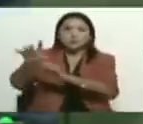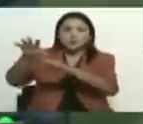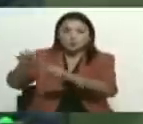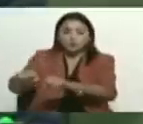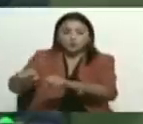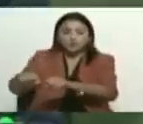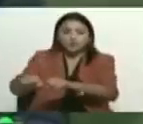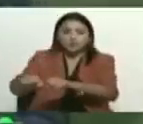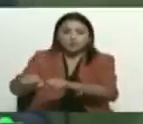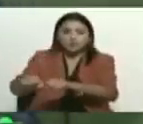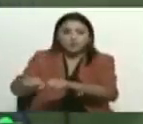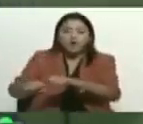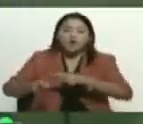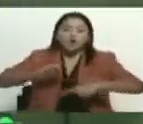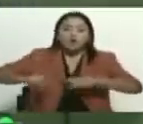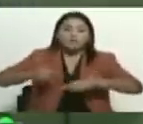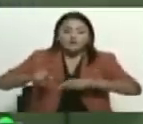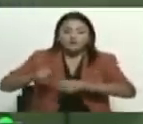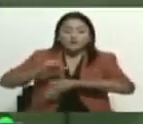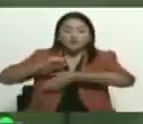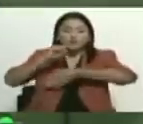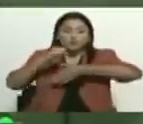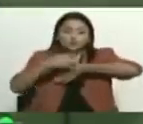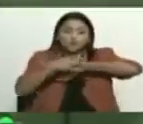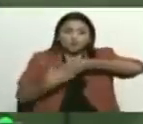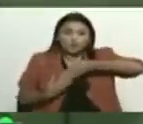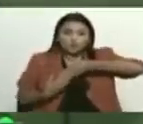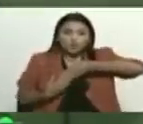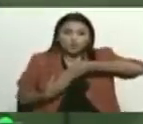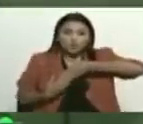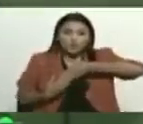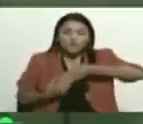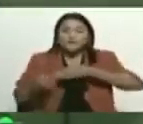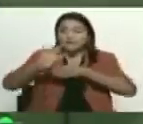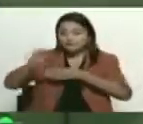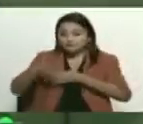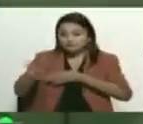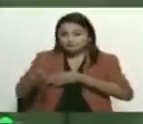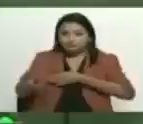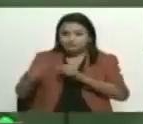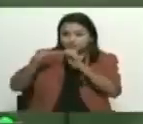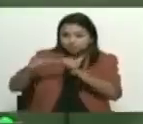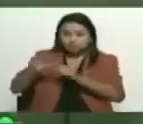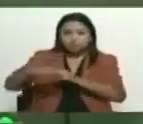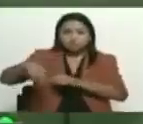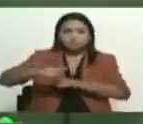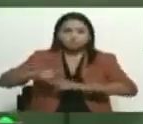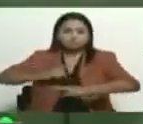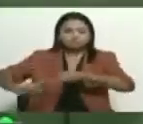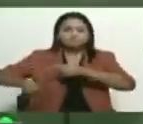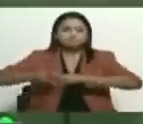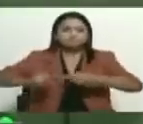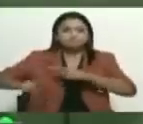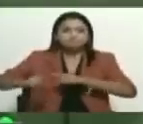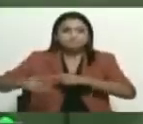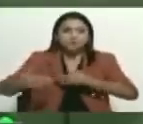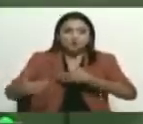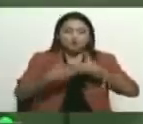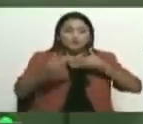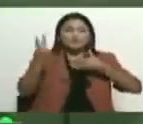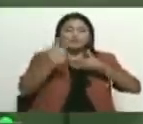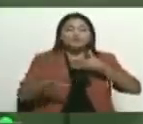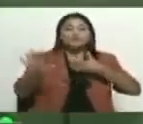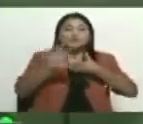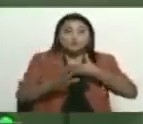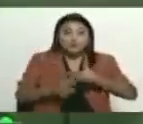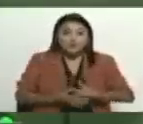Sur intenta crear una base militar en el territorio en reclamación con el objeto de crear una punta de lanza en su agresión contra Venezuela